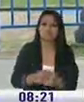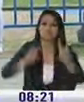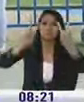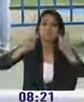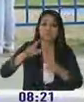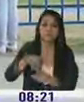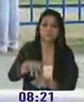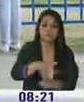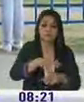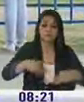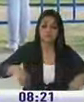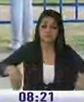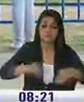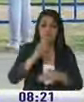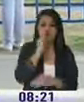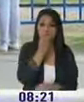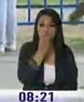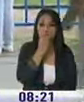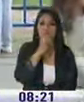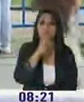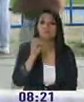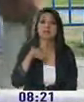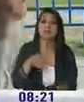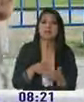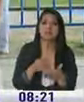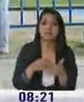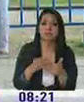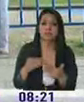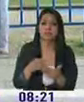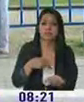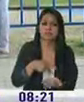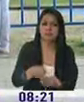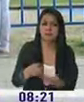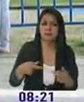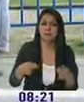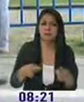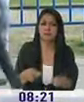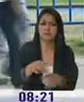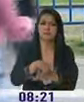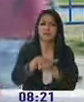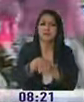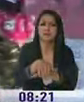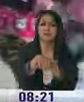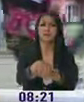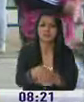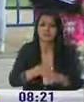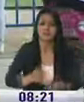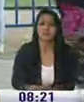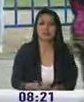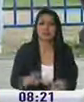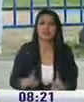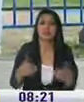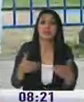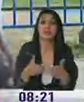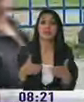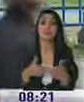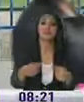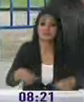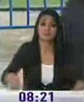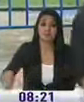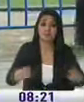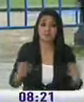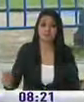jardineras, afectado aproximadamente $20,000 fue el costo que tuvimos que arreglar aquí en Alameda, y también cabe recalcar que tenemos equipos de aquí de la pileta que